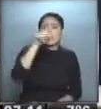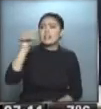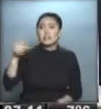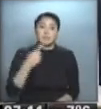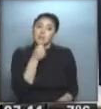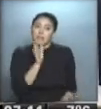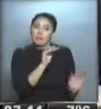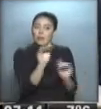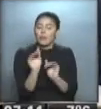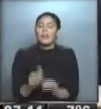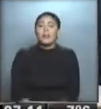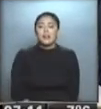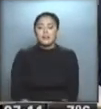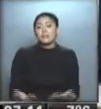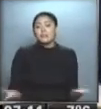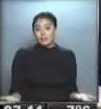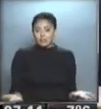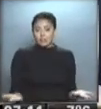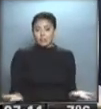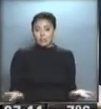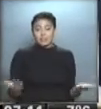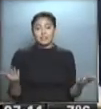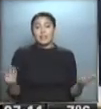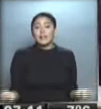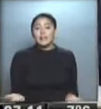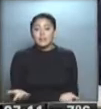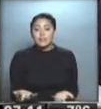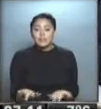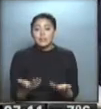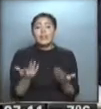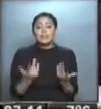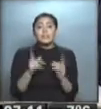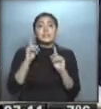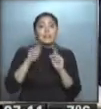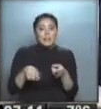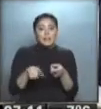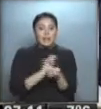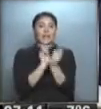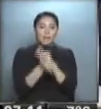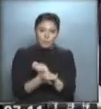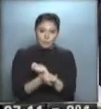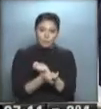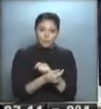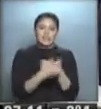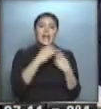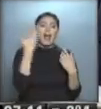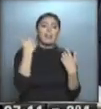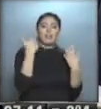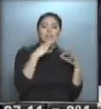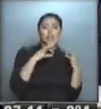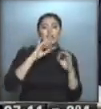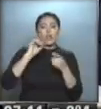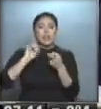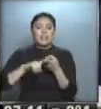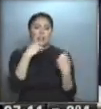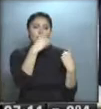también con lo cual con lo cual con lo cual hemos introducido como modificación en el sistema el hecho de